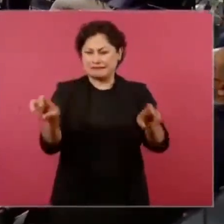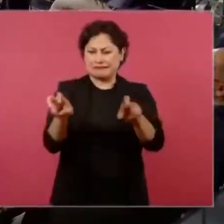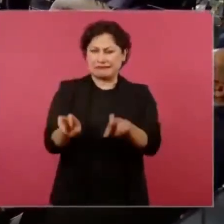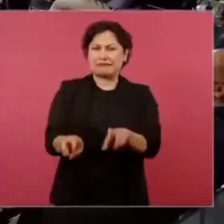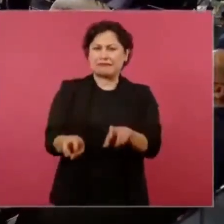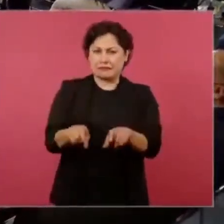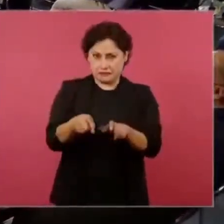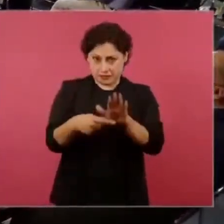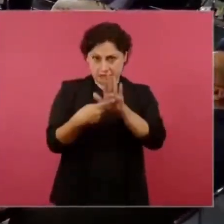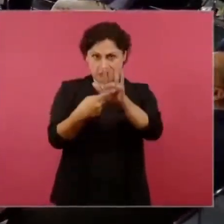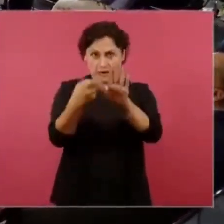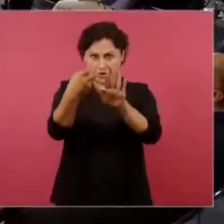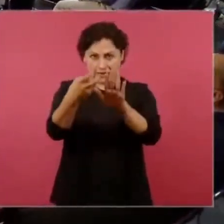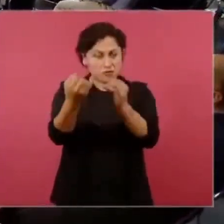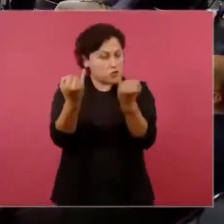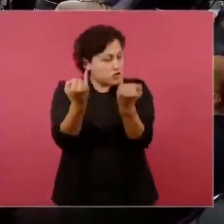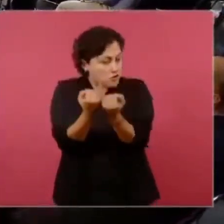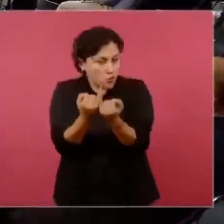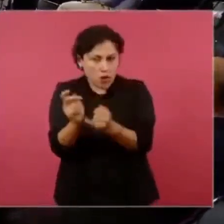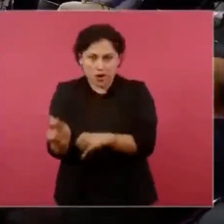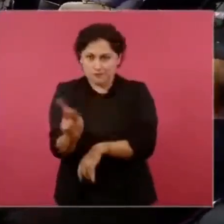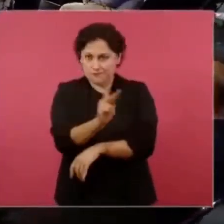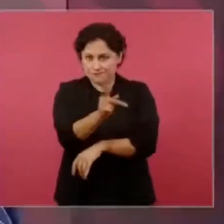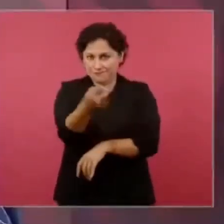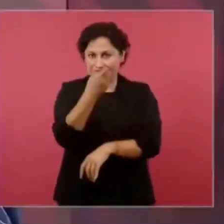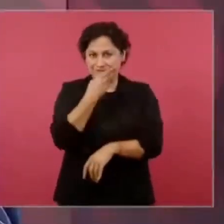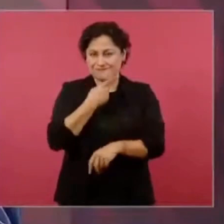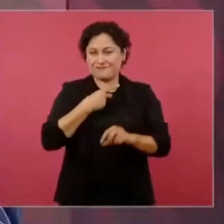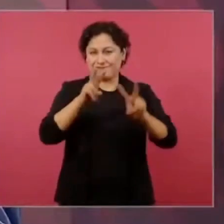De cómo premiaron